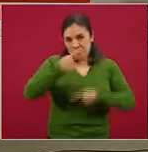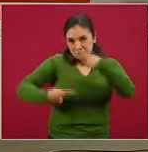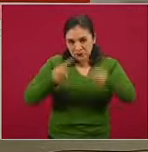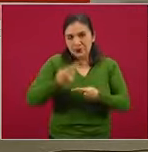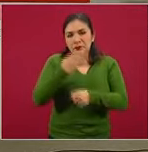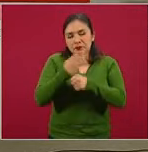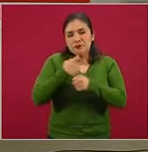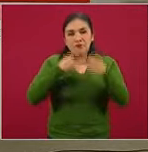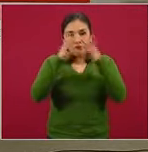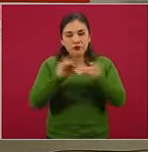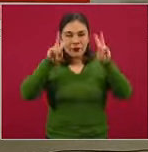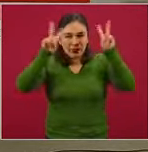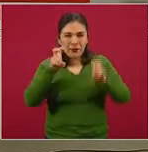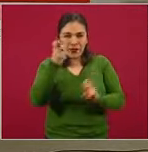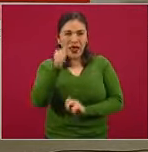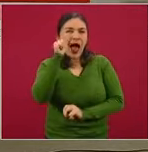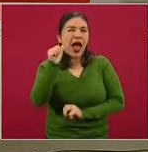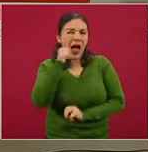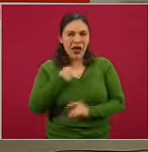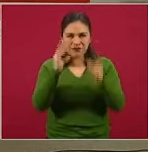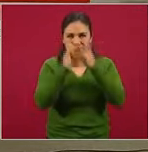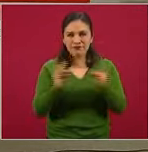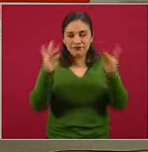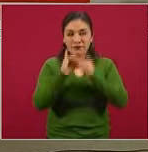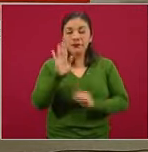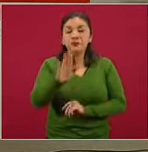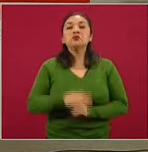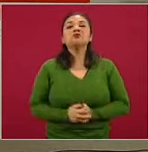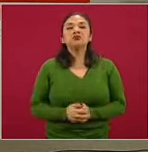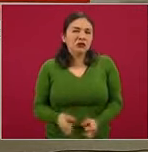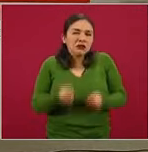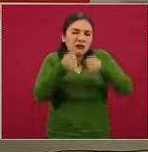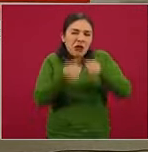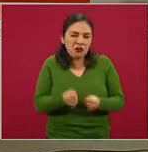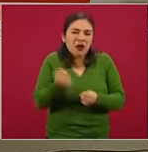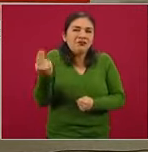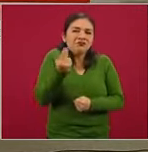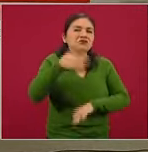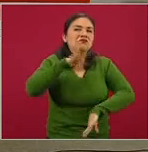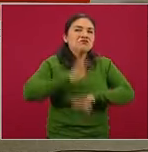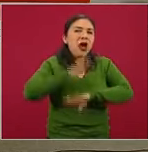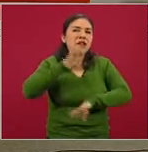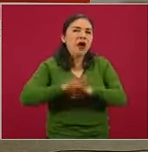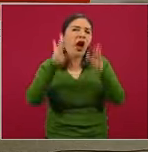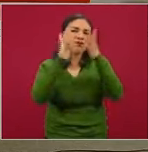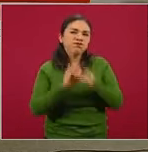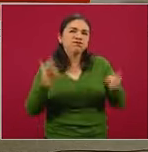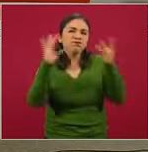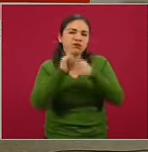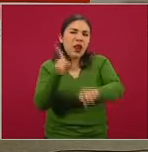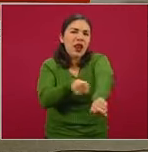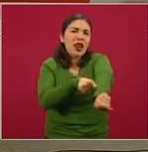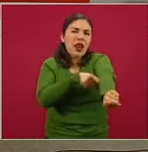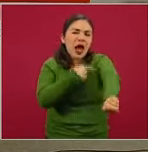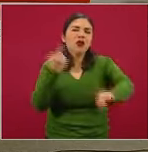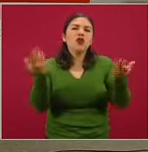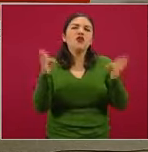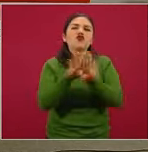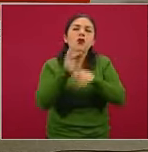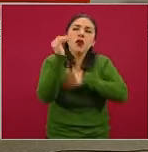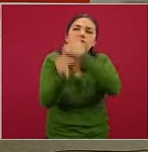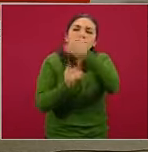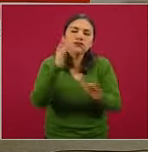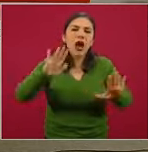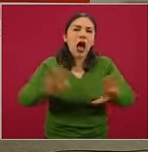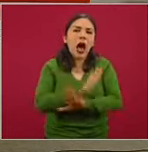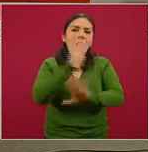a retomar sobre este tema que ayer conversábamos y que seguramente requerirá varias pláticas y actualización conforme vaya avanzando